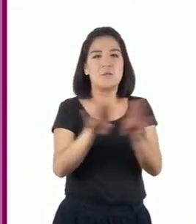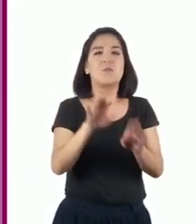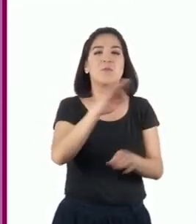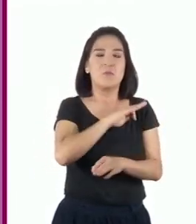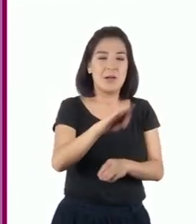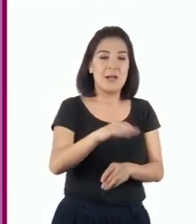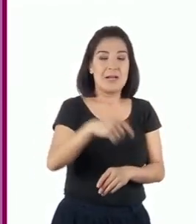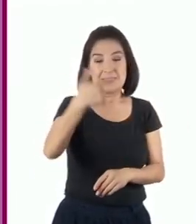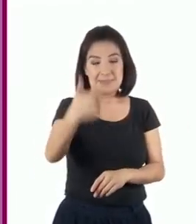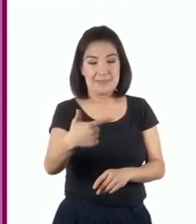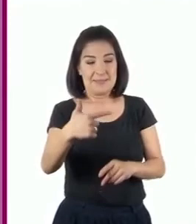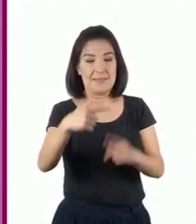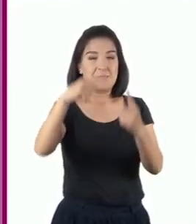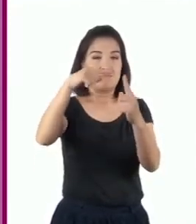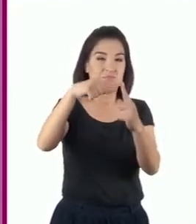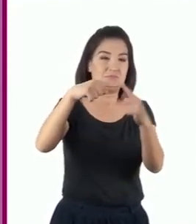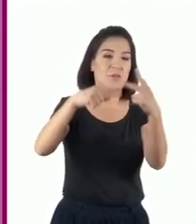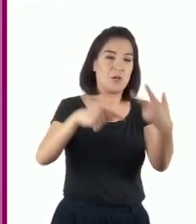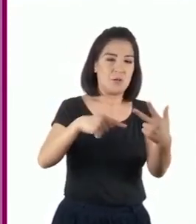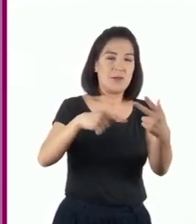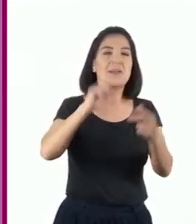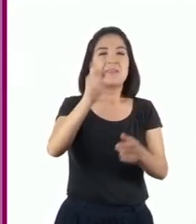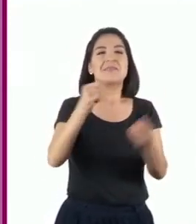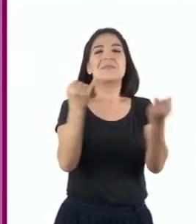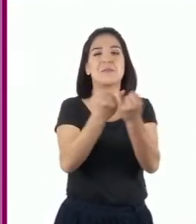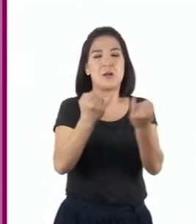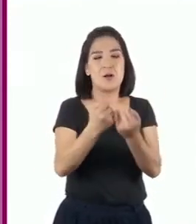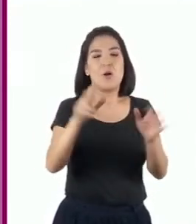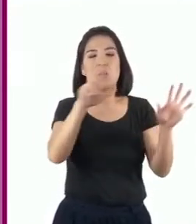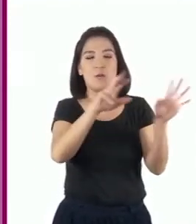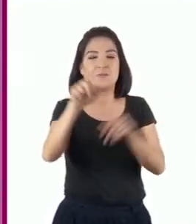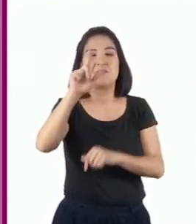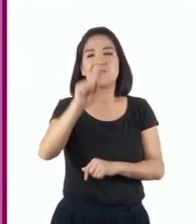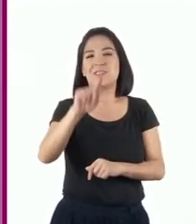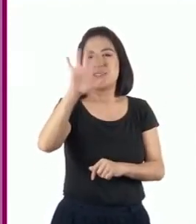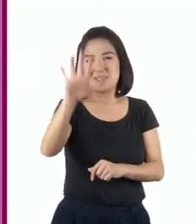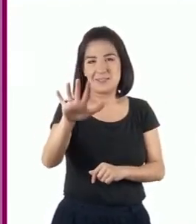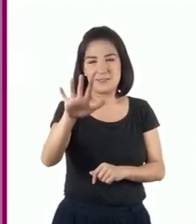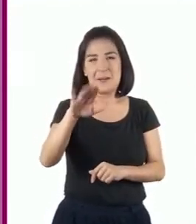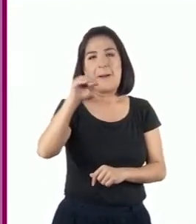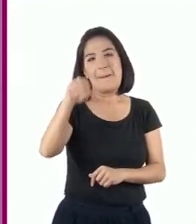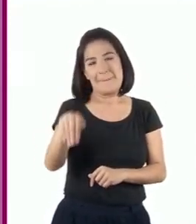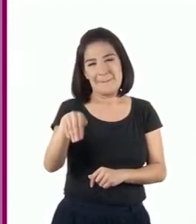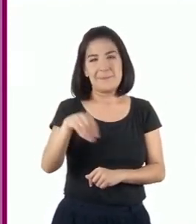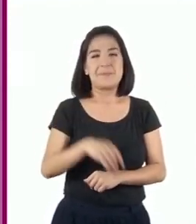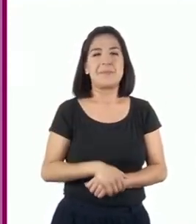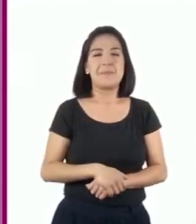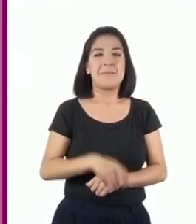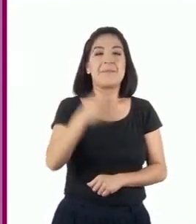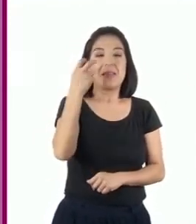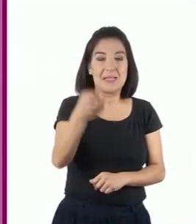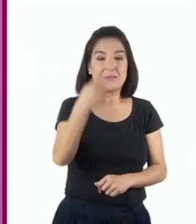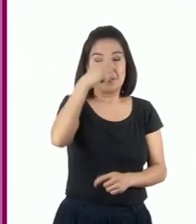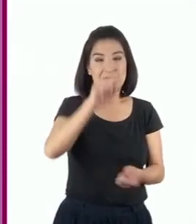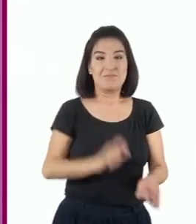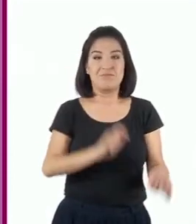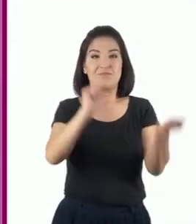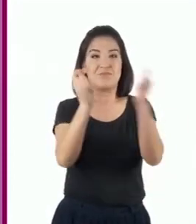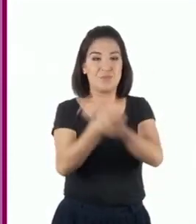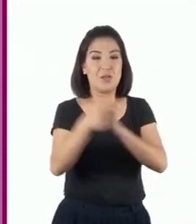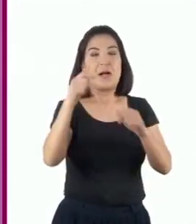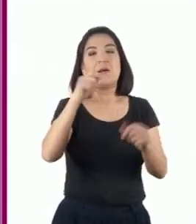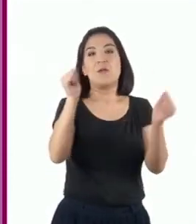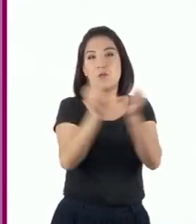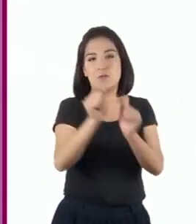que 7 octavos es igual a 875 milésimos. Para convertir este número decimal en